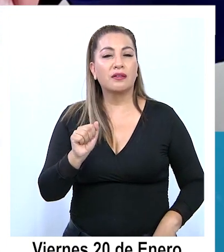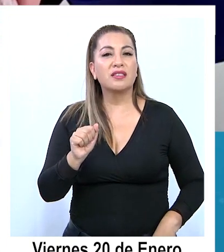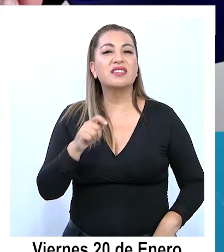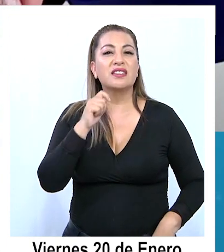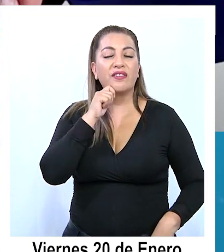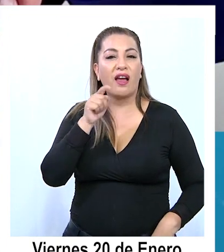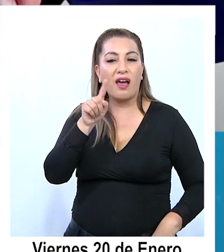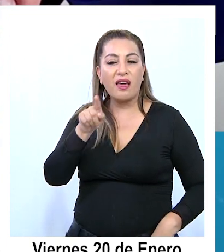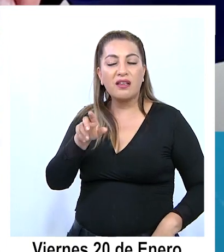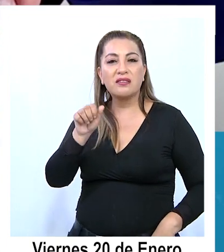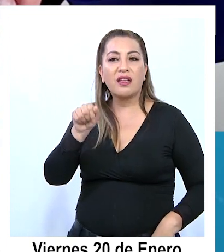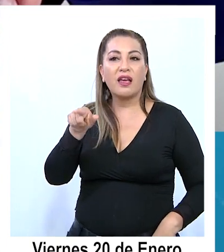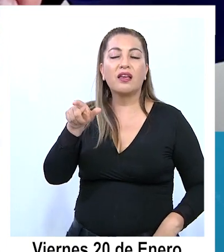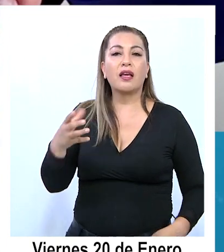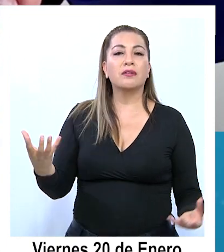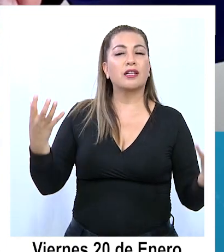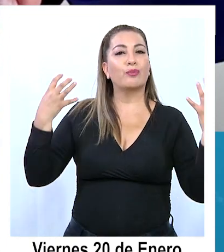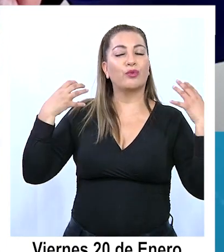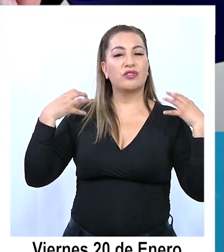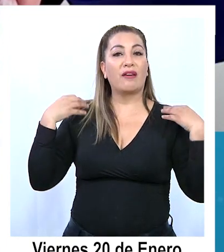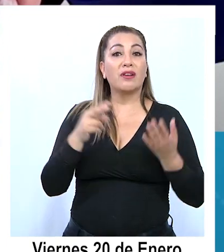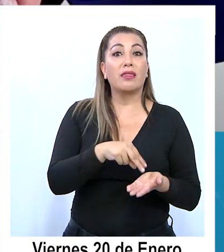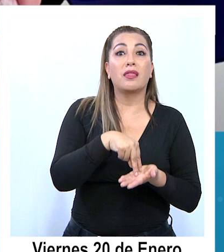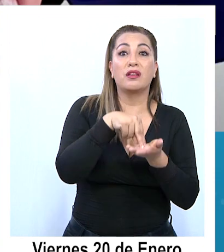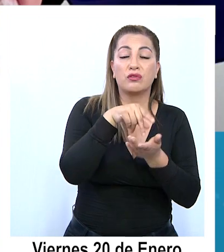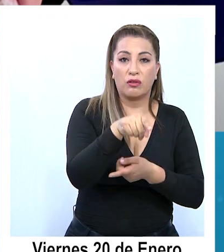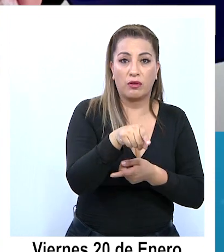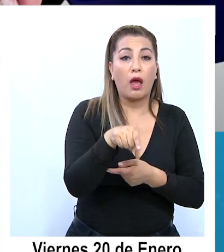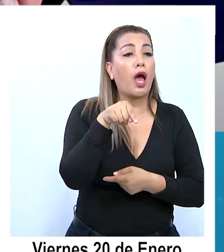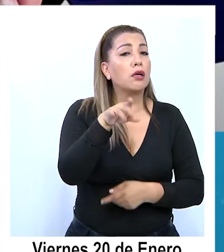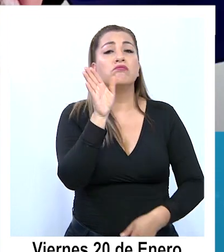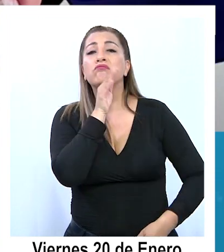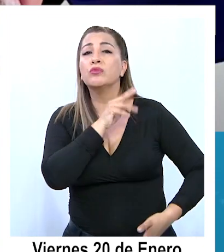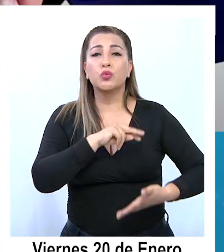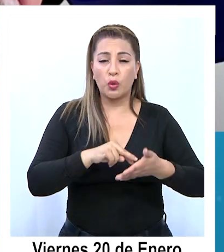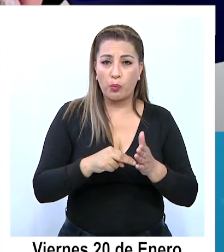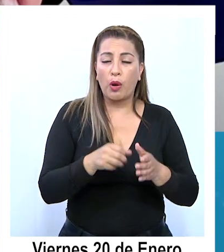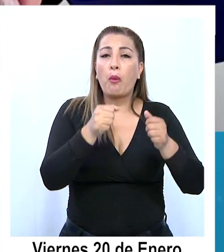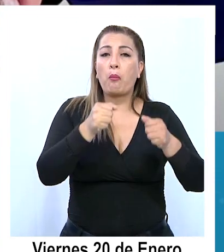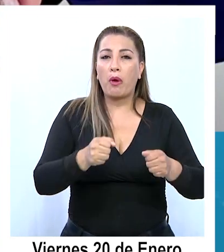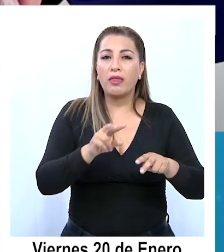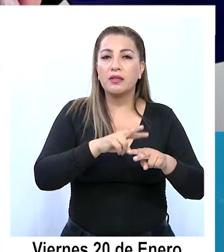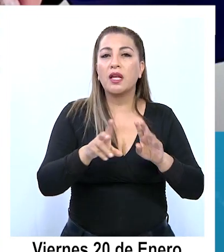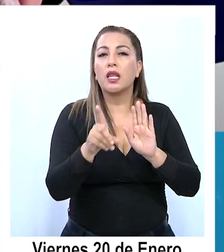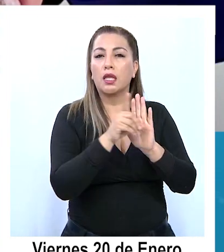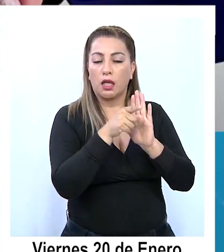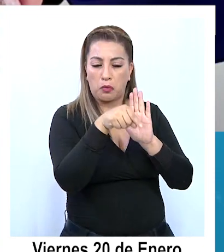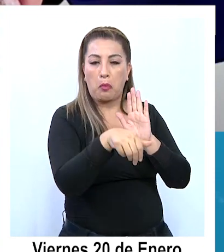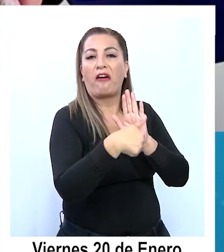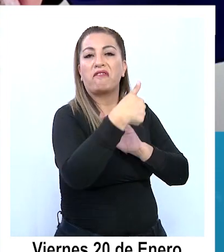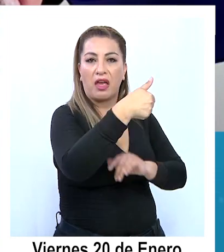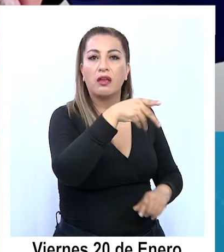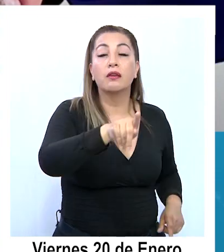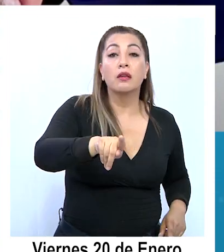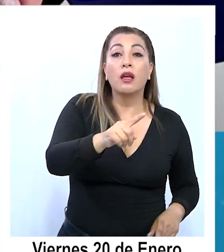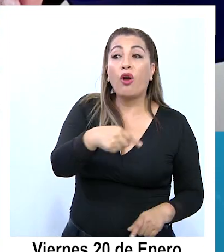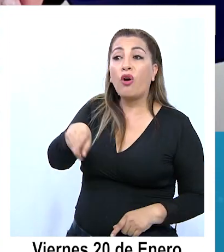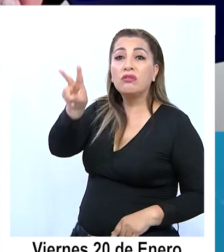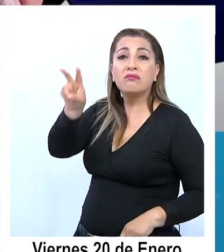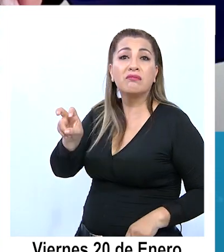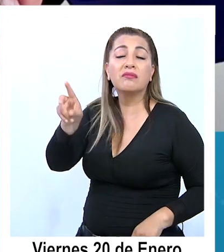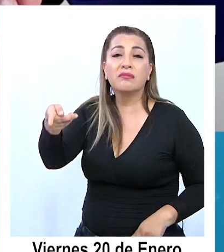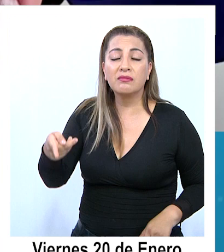que administra el sistema franco. Y eso no hay problema, se puede hacer por decreto supremo. Bien. Pero lo